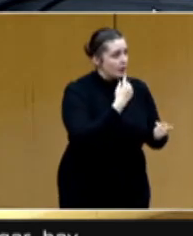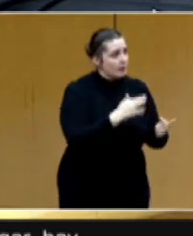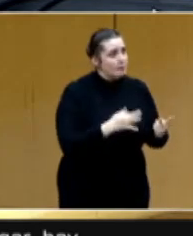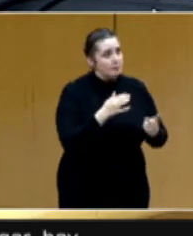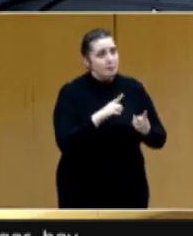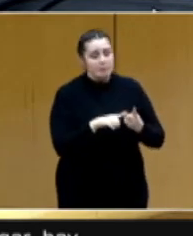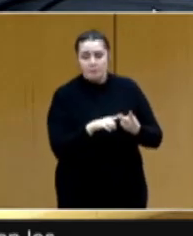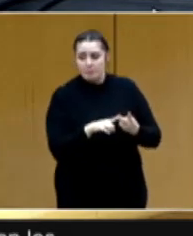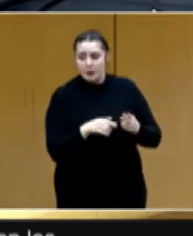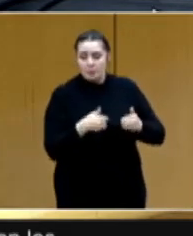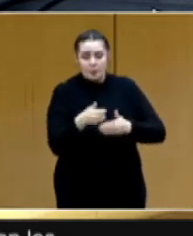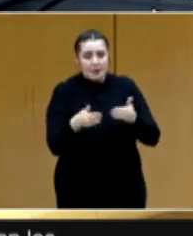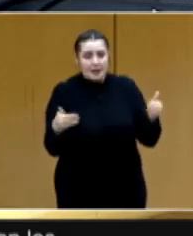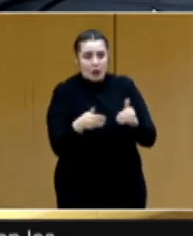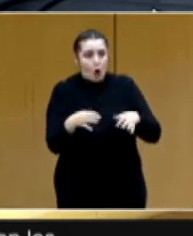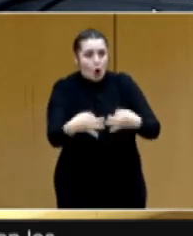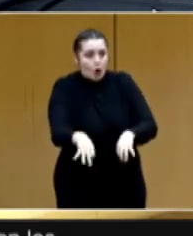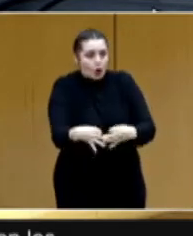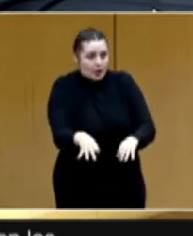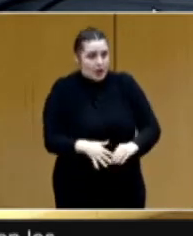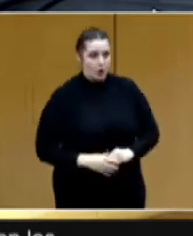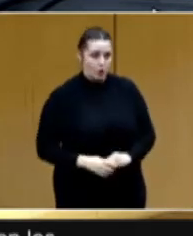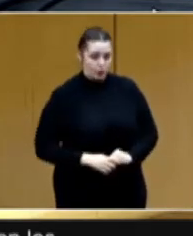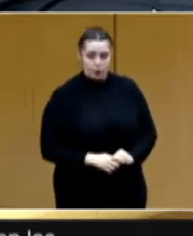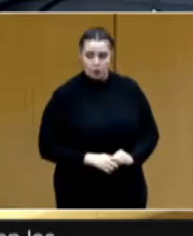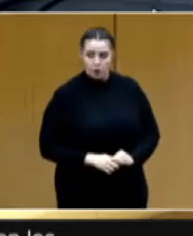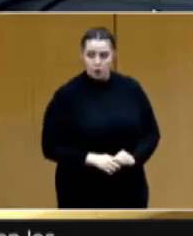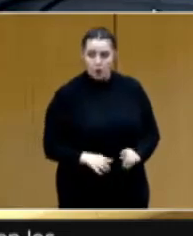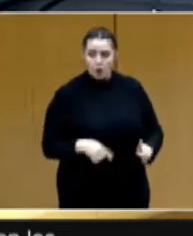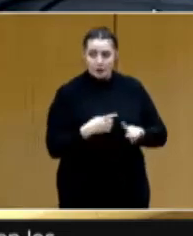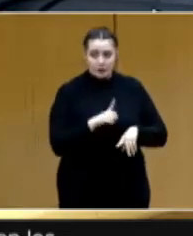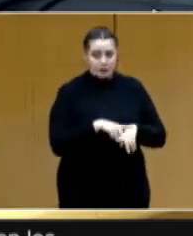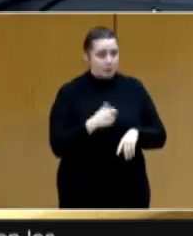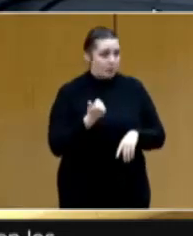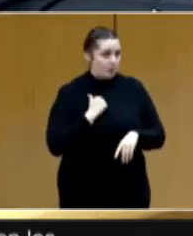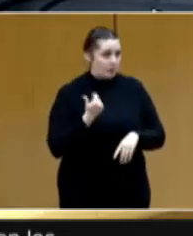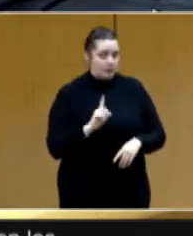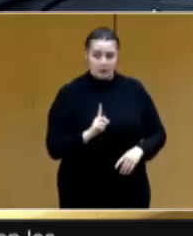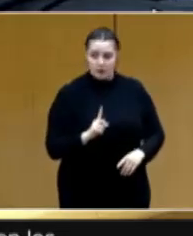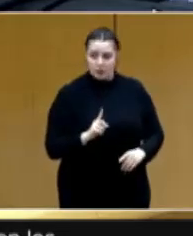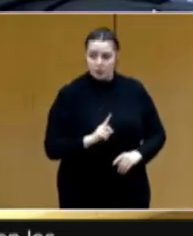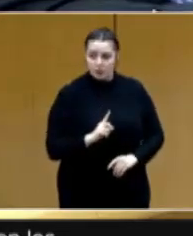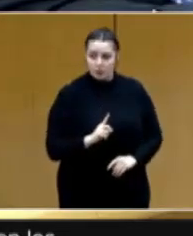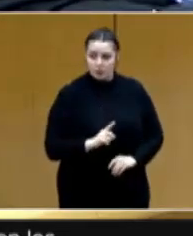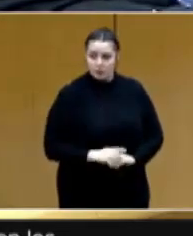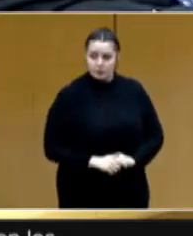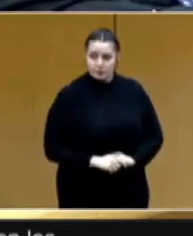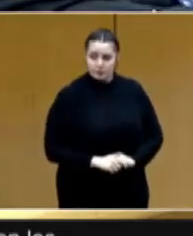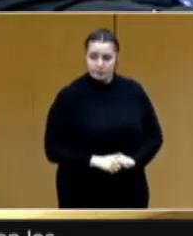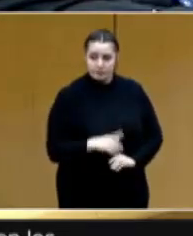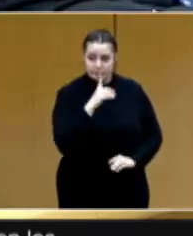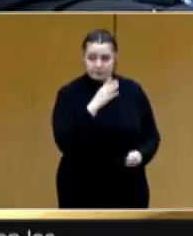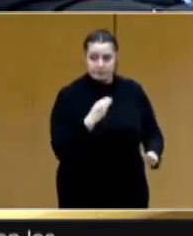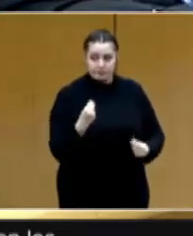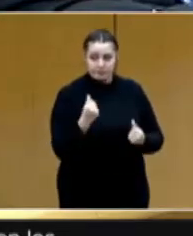del procedimiento inicial ordinario y por no abusar del tiempo y por acostarme a los que se presume